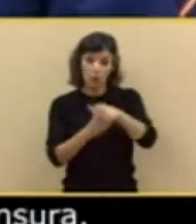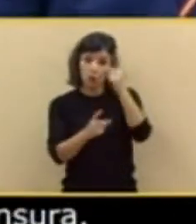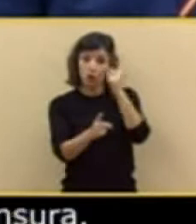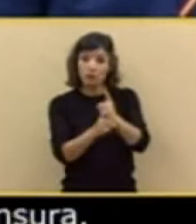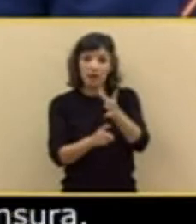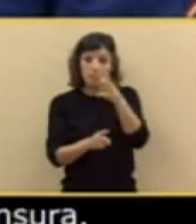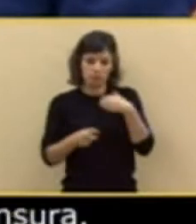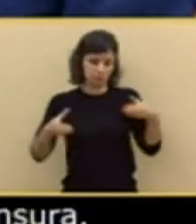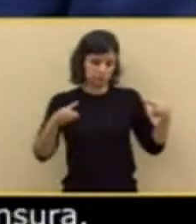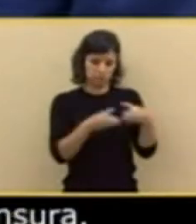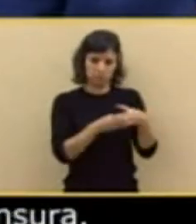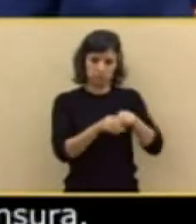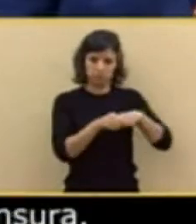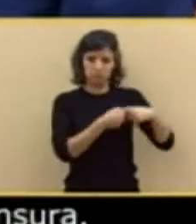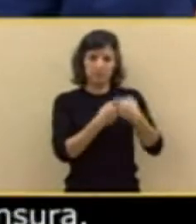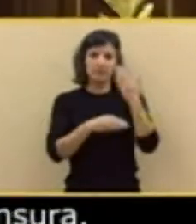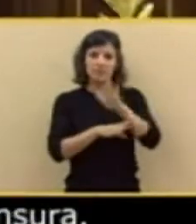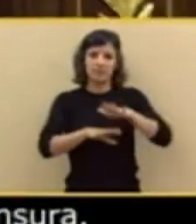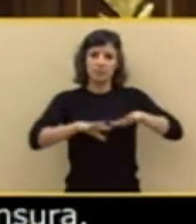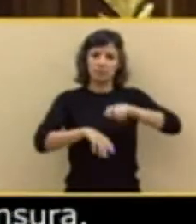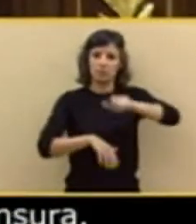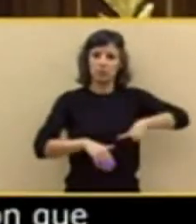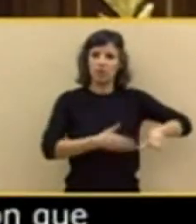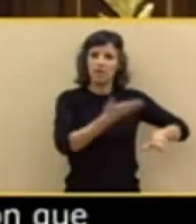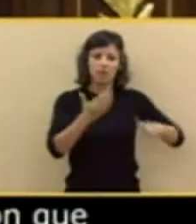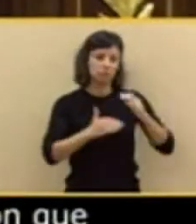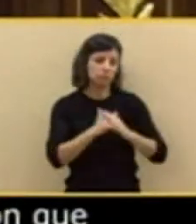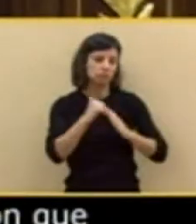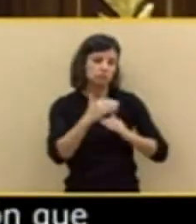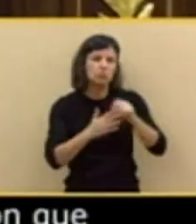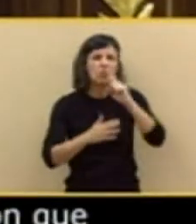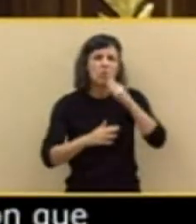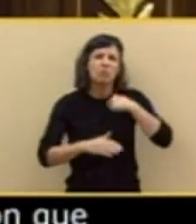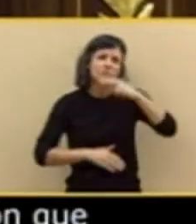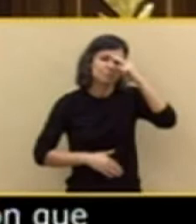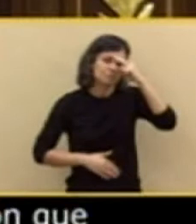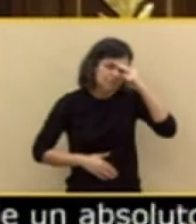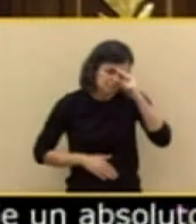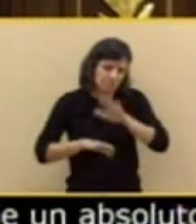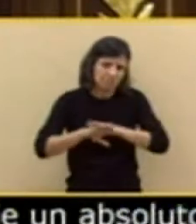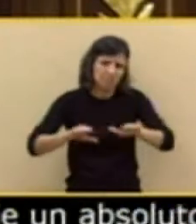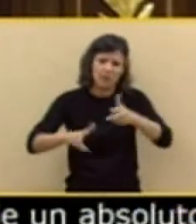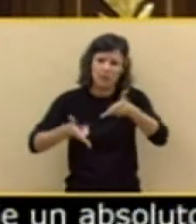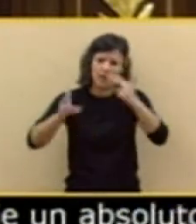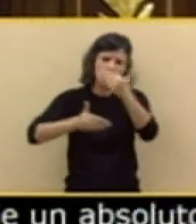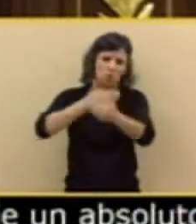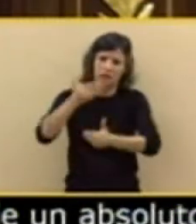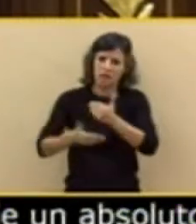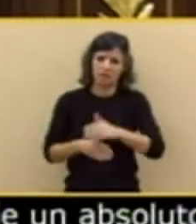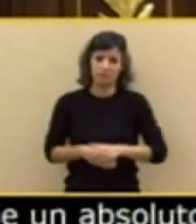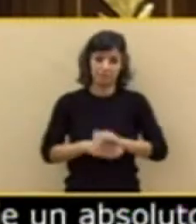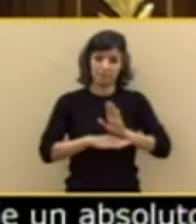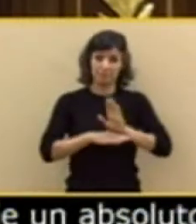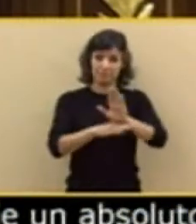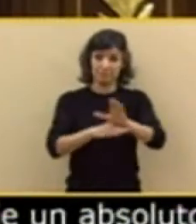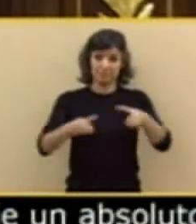¿No es tú? ¿Se les dicho del enemigo el Consejo? Lo que pasa es que es tan puntual y tan efímero como el momento en el que se produce. Pero